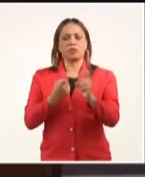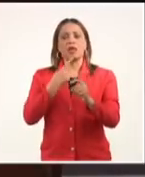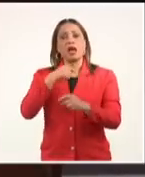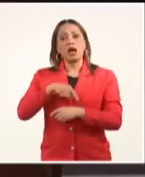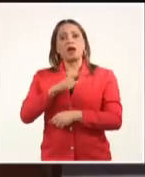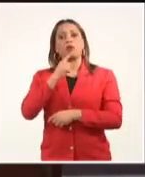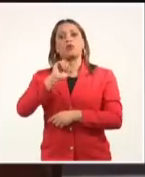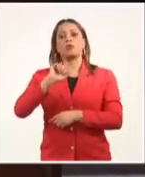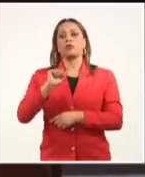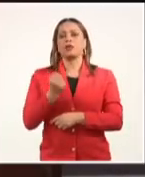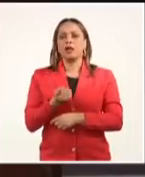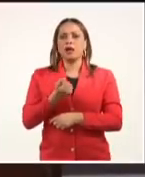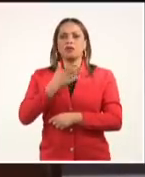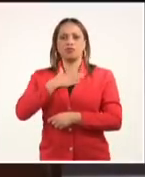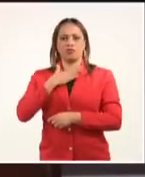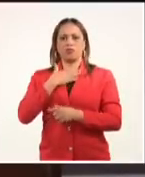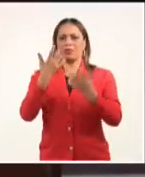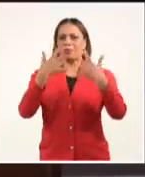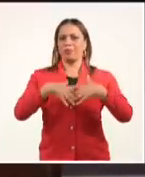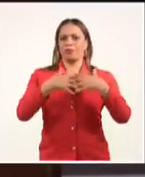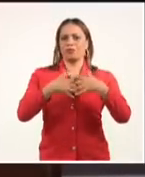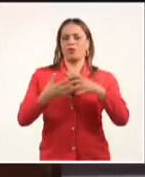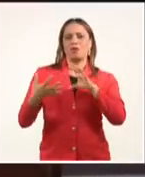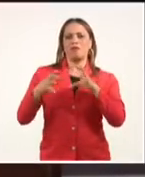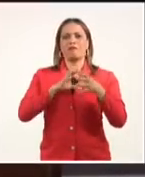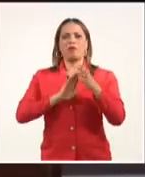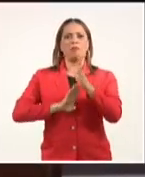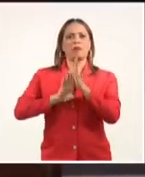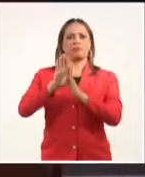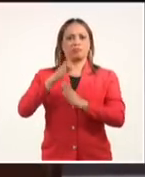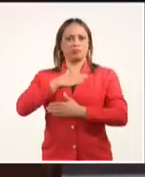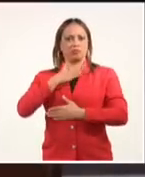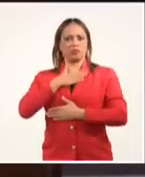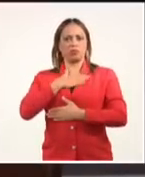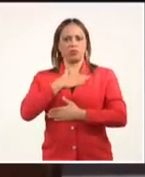a crear nuestras propias maneras de hacer,